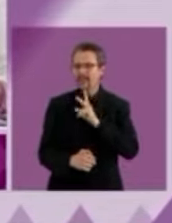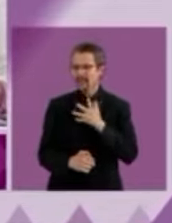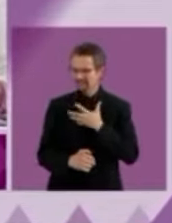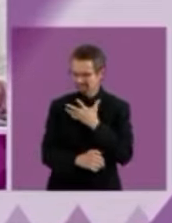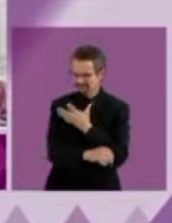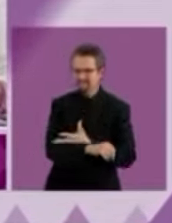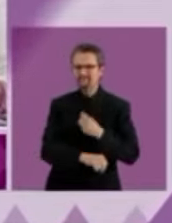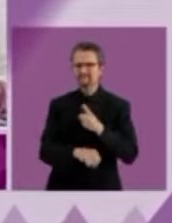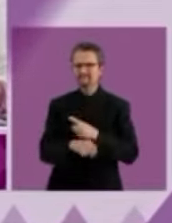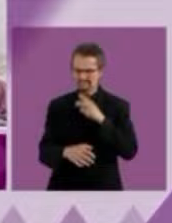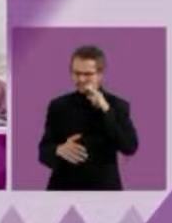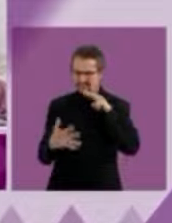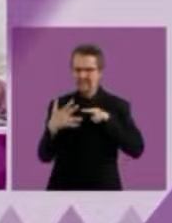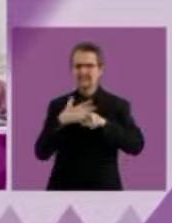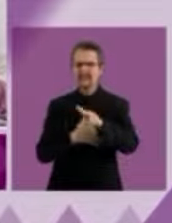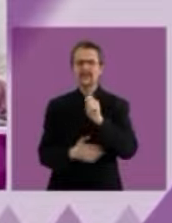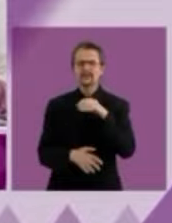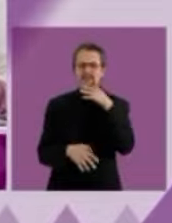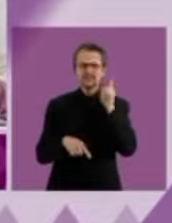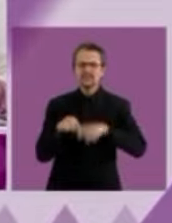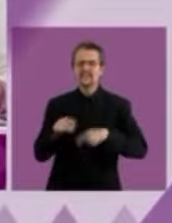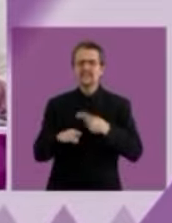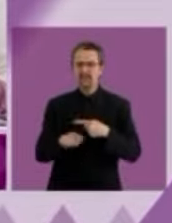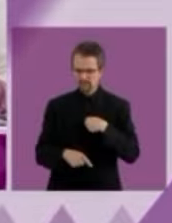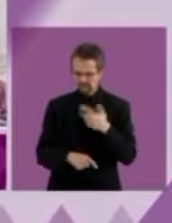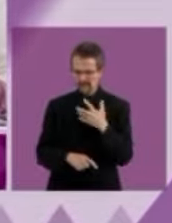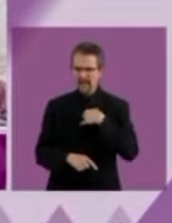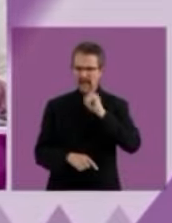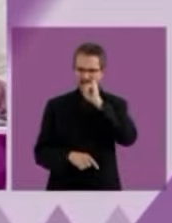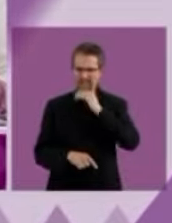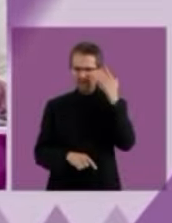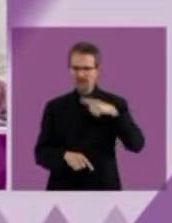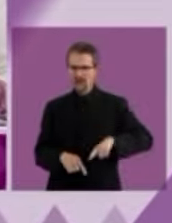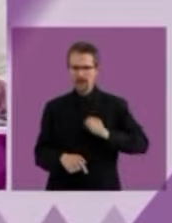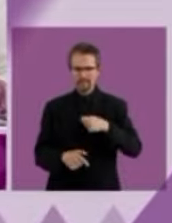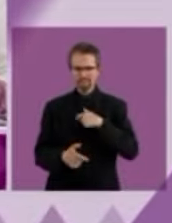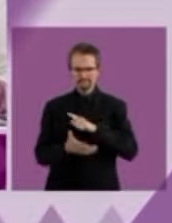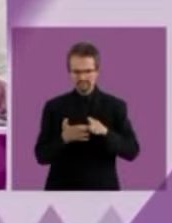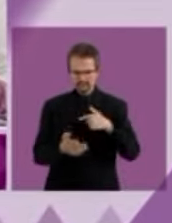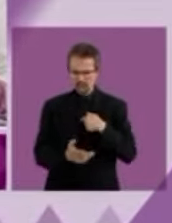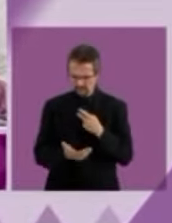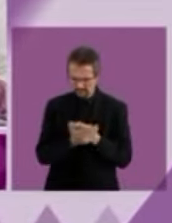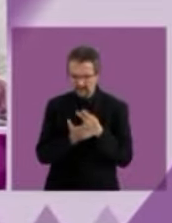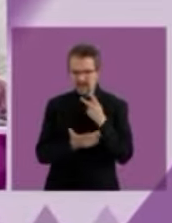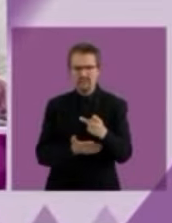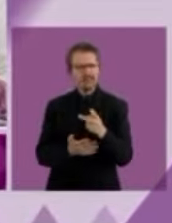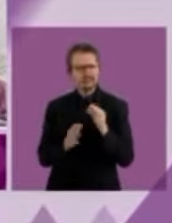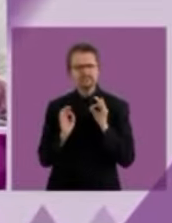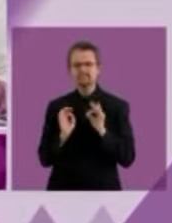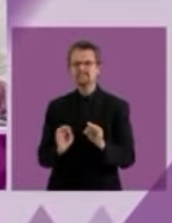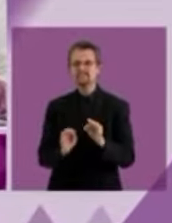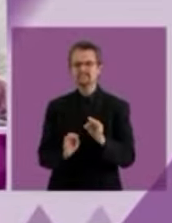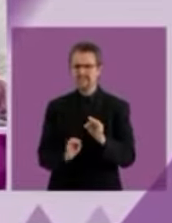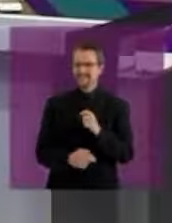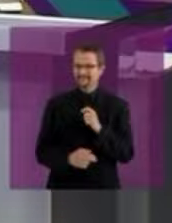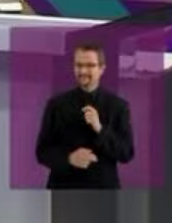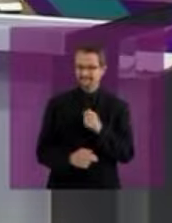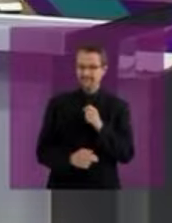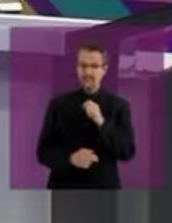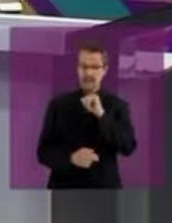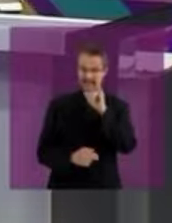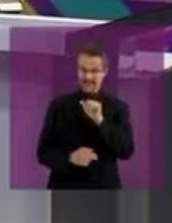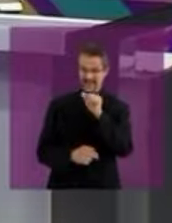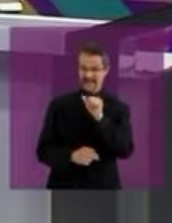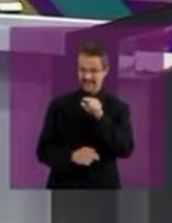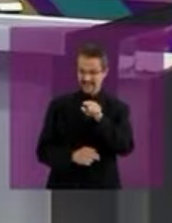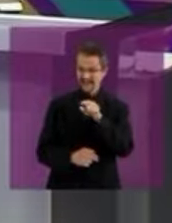corrupción soy yo cuando fui jefa de gobierno. Ya les leí los premios que tengo y además cero observaciones de la Auditoría Superior de la Federación. Máynez,